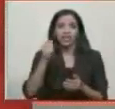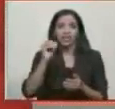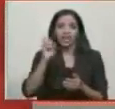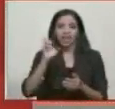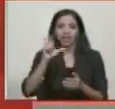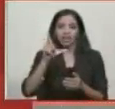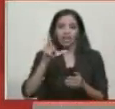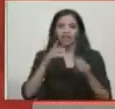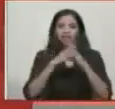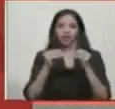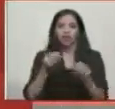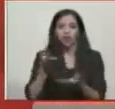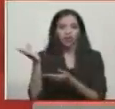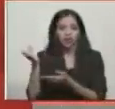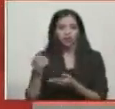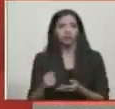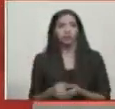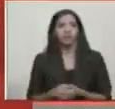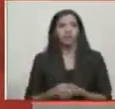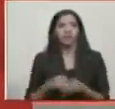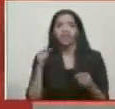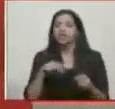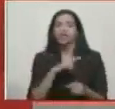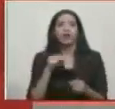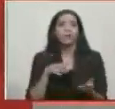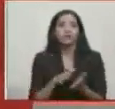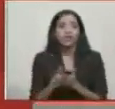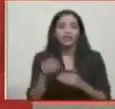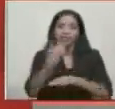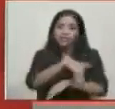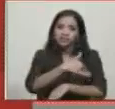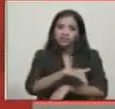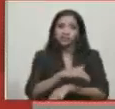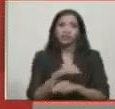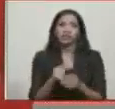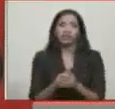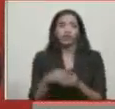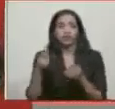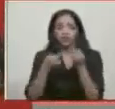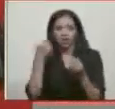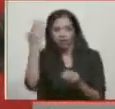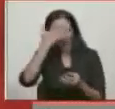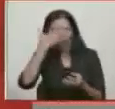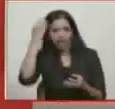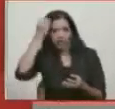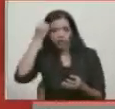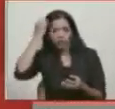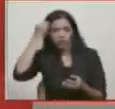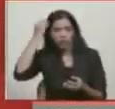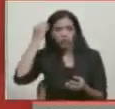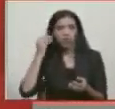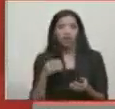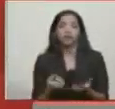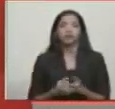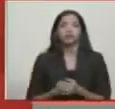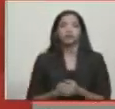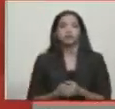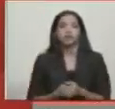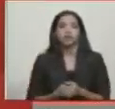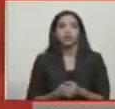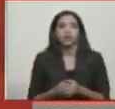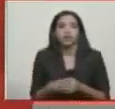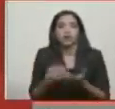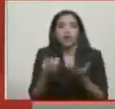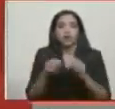es la vuelta. Porque de ahí no va a pasar. Están estirando la arruga, están viendo qué hacen. Y con respecto al comentario que hizo